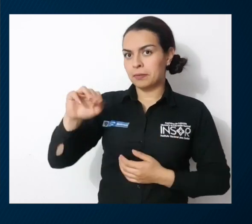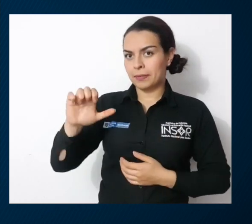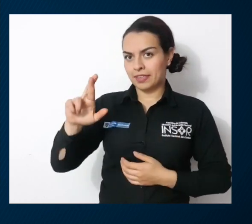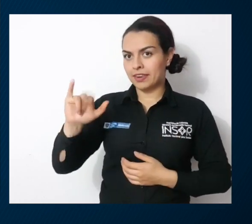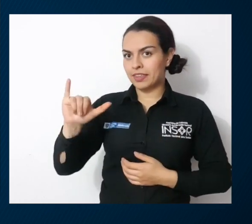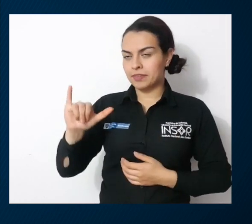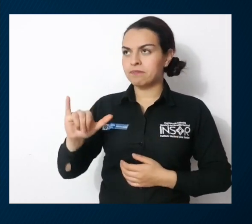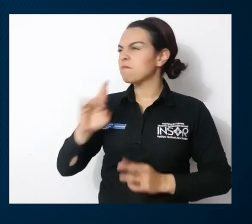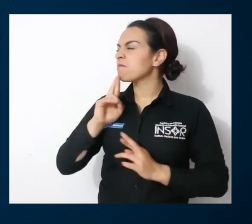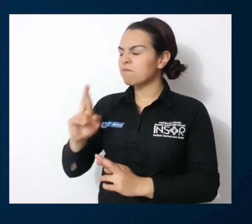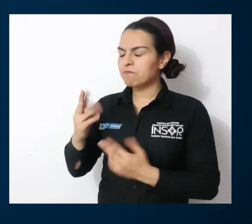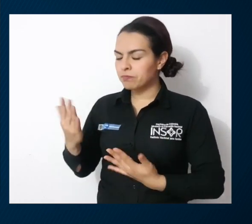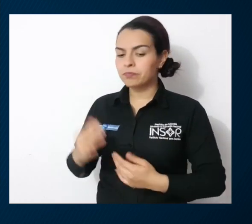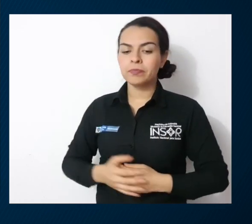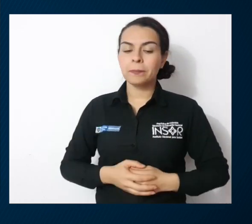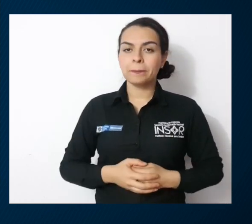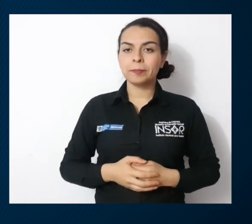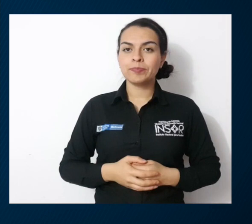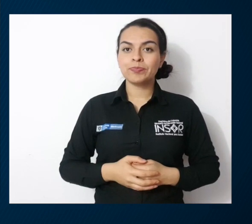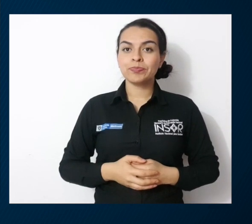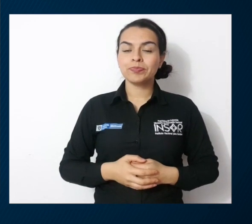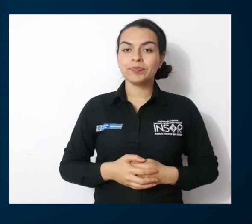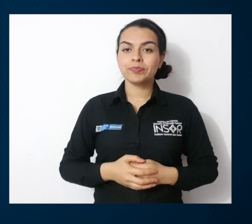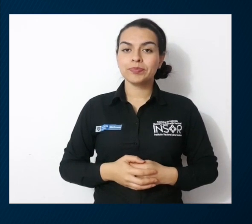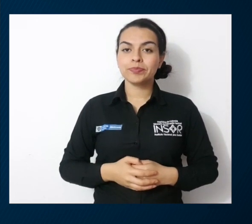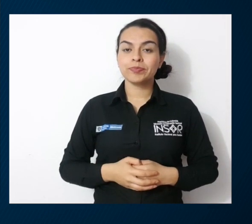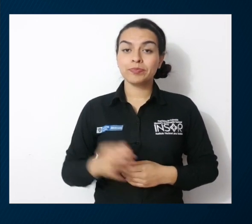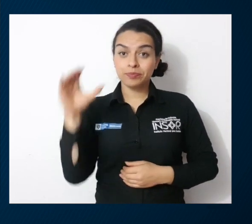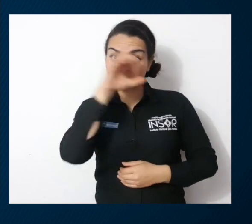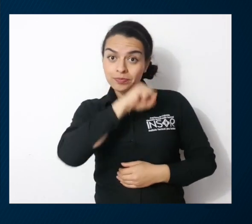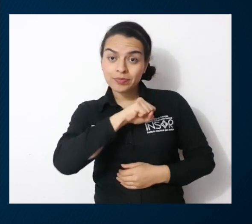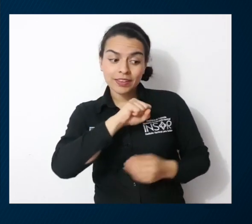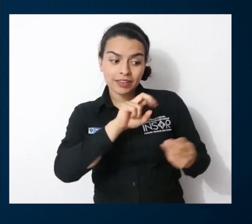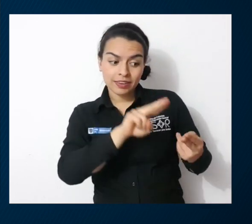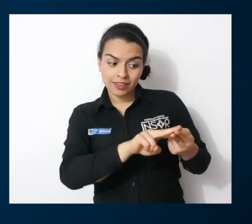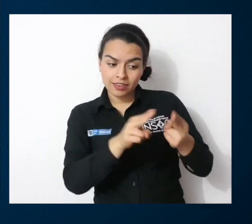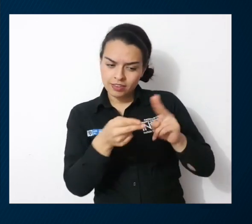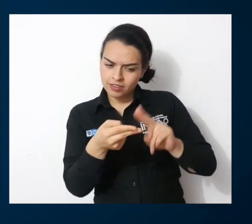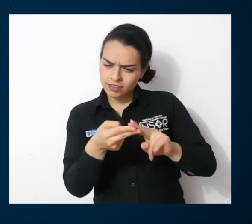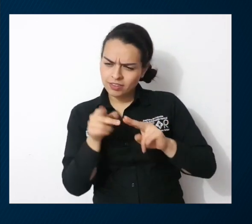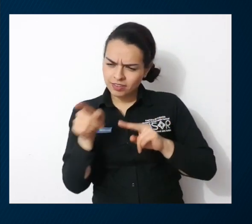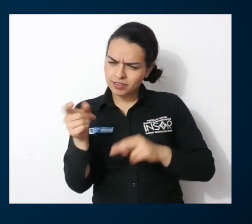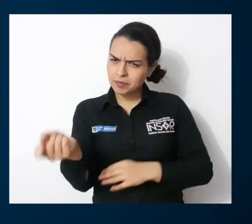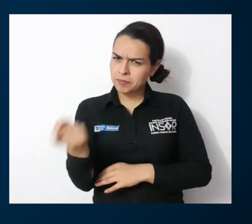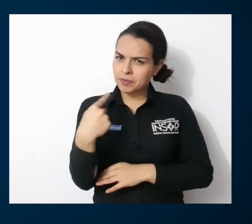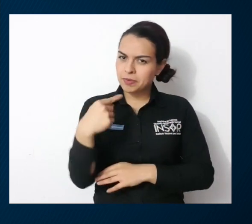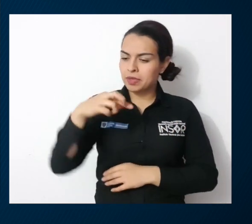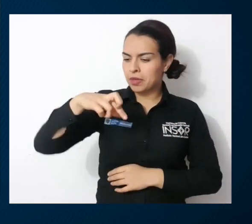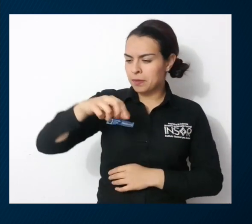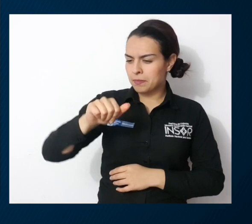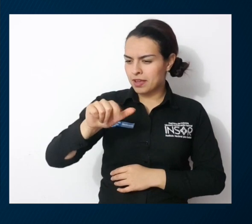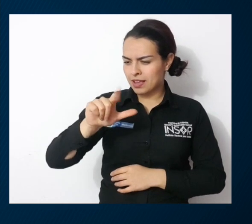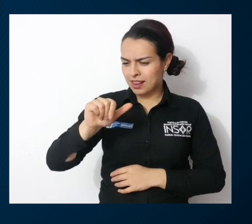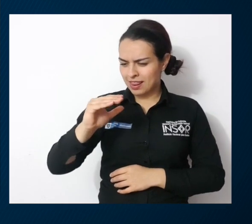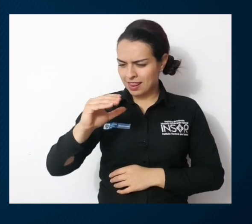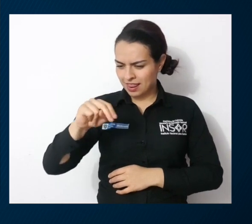Mary, en relación con la pregunta por las palancas